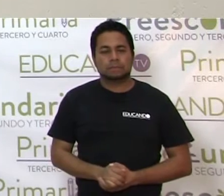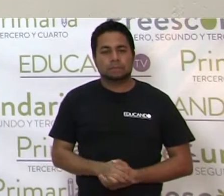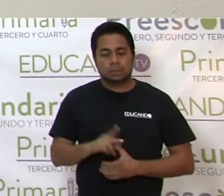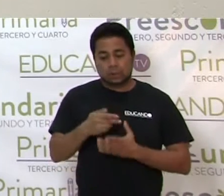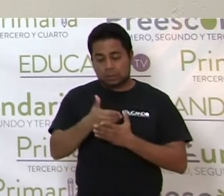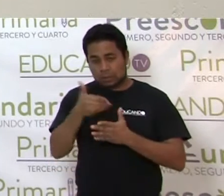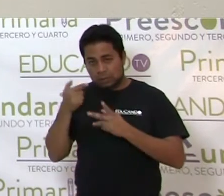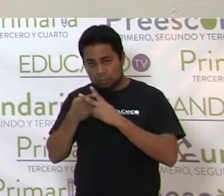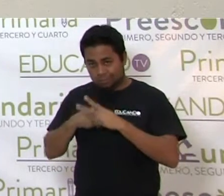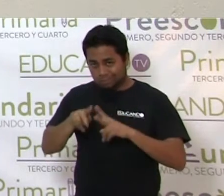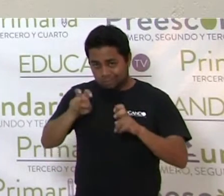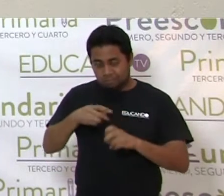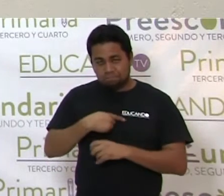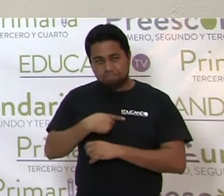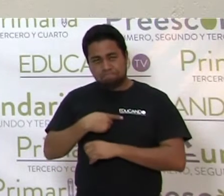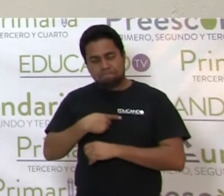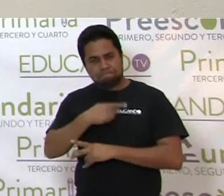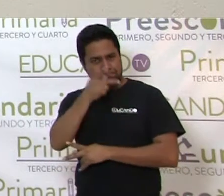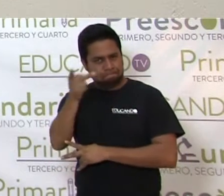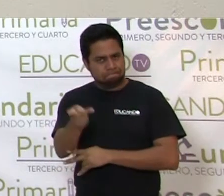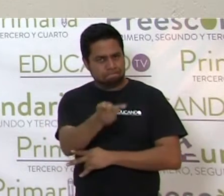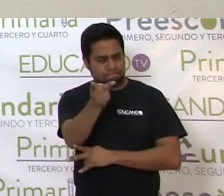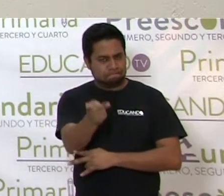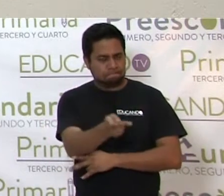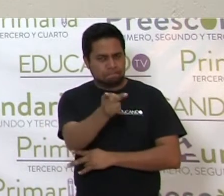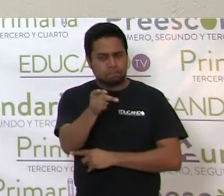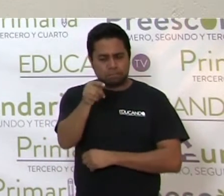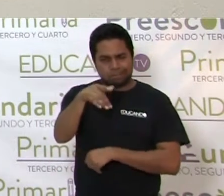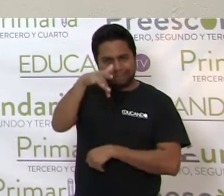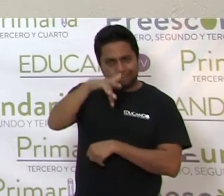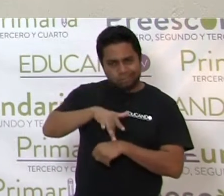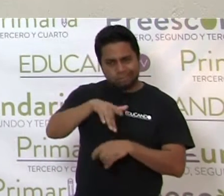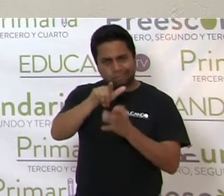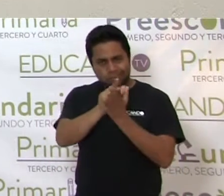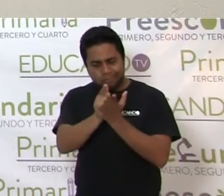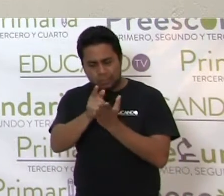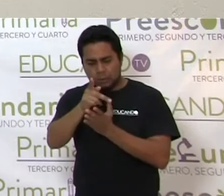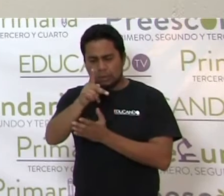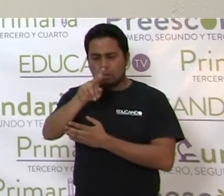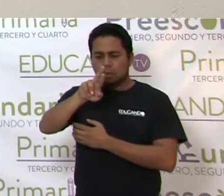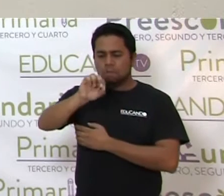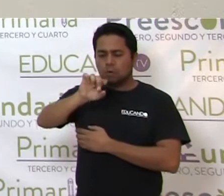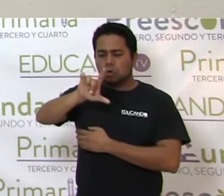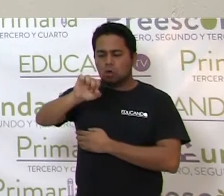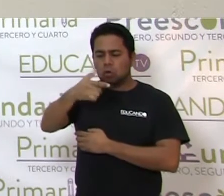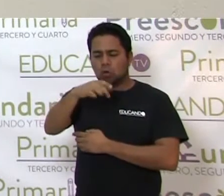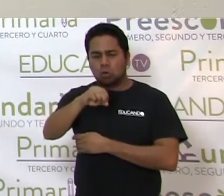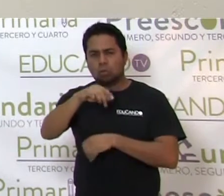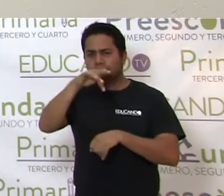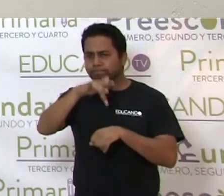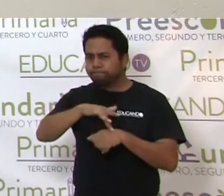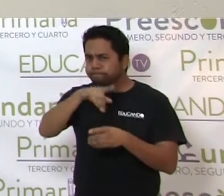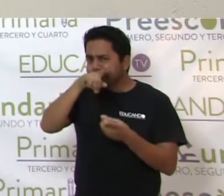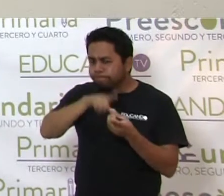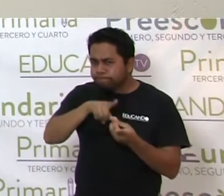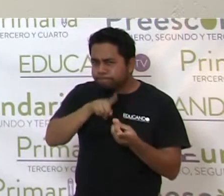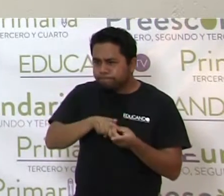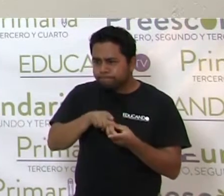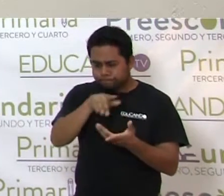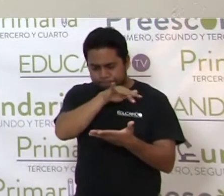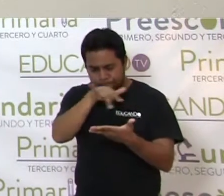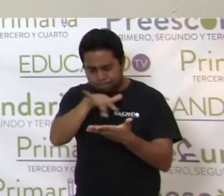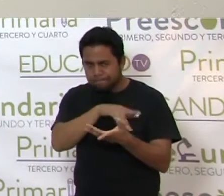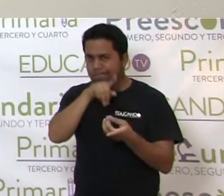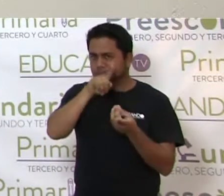este tema, quiero preguntarles, ¿en dónde han leído ustedes un prólogo? ¿Qué tipo de prólogos han leído?